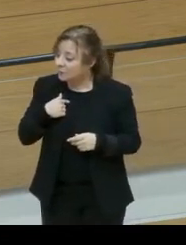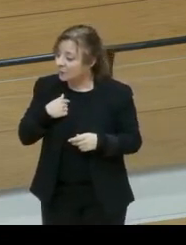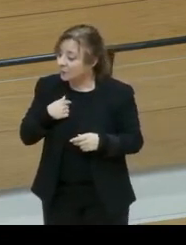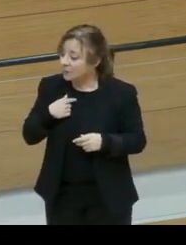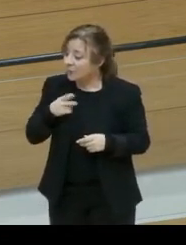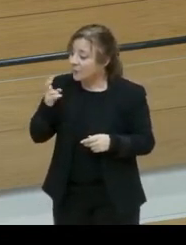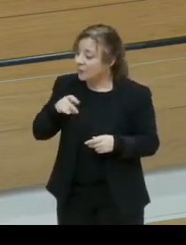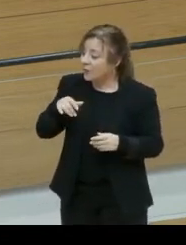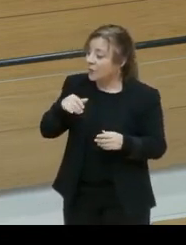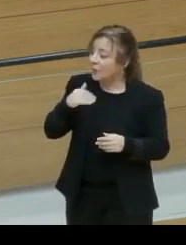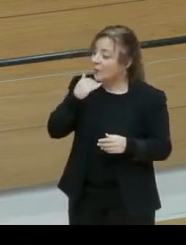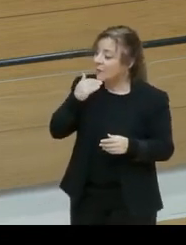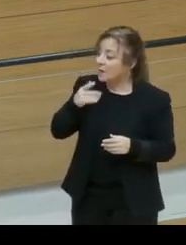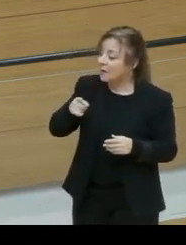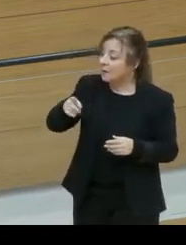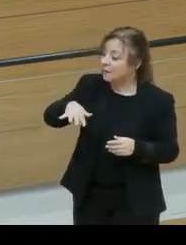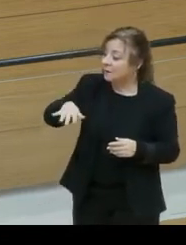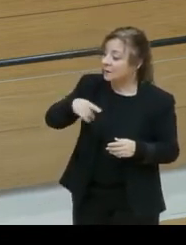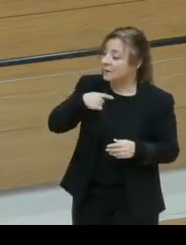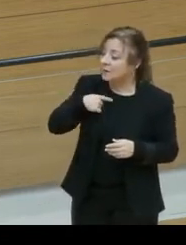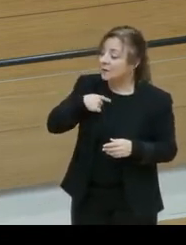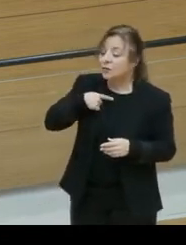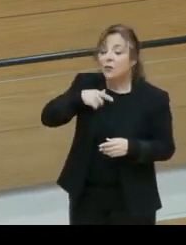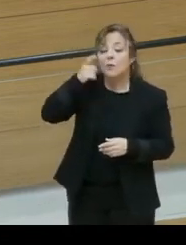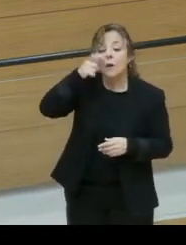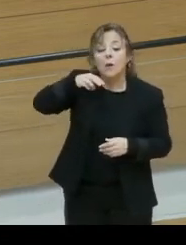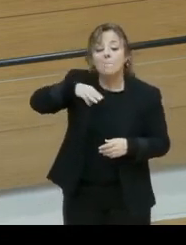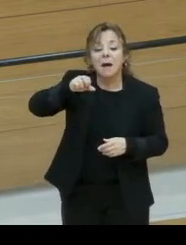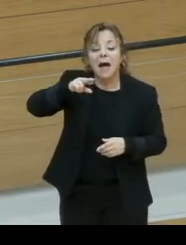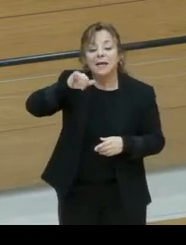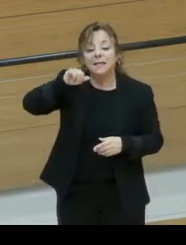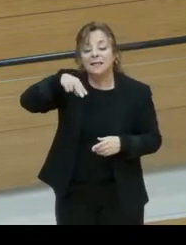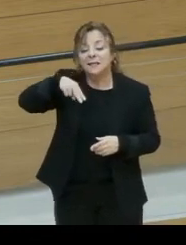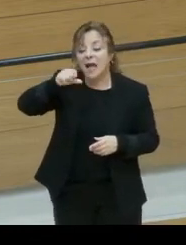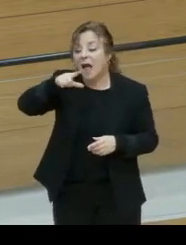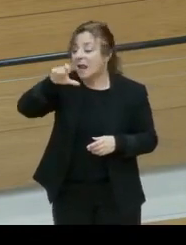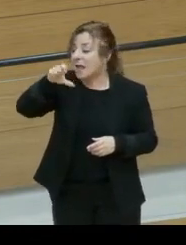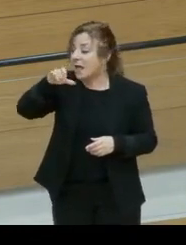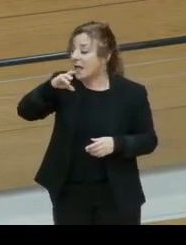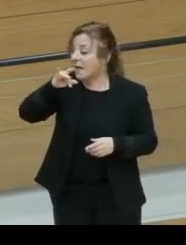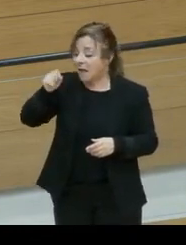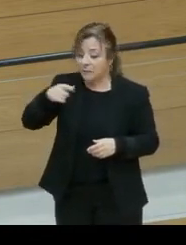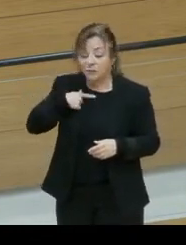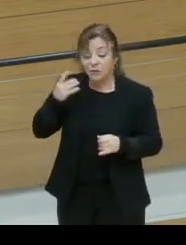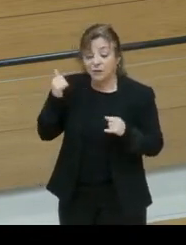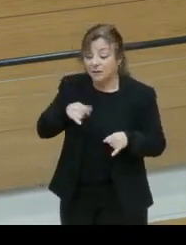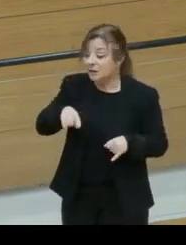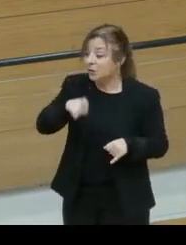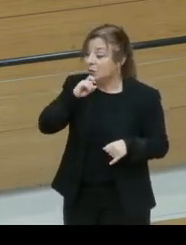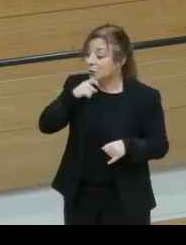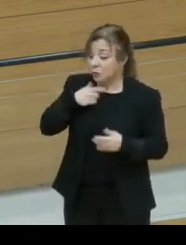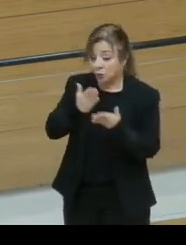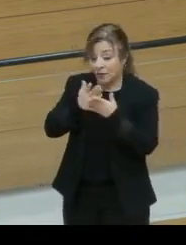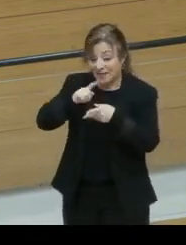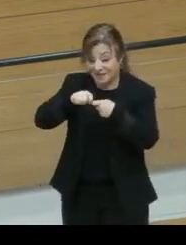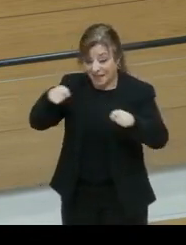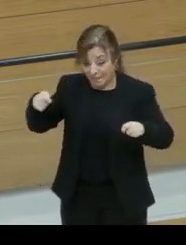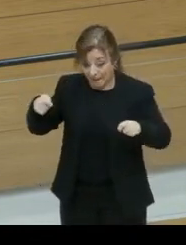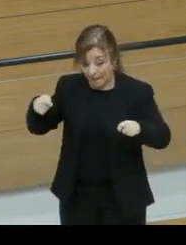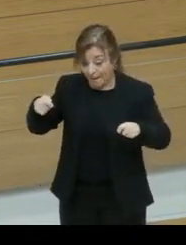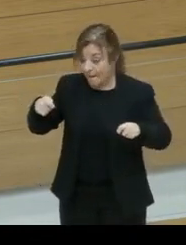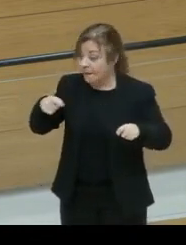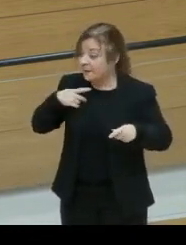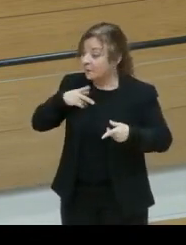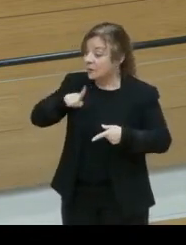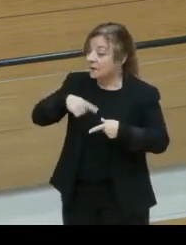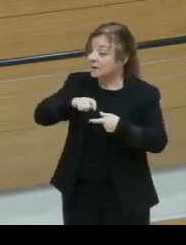vosotros. Ustedes sois de Osuna del Salcejo, yo soy de Marinaleda. Y bueno, ¿cómo llegué aquí? Estudié en Estepa y de Estepa